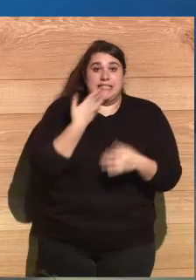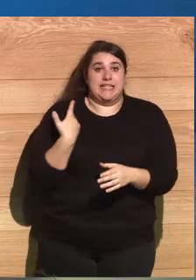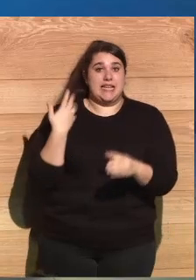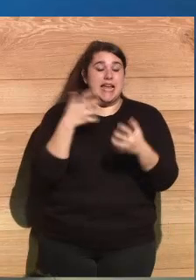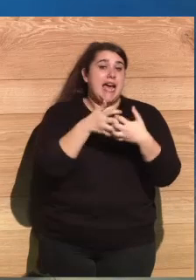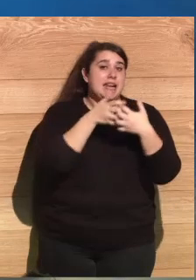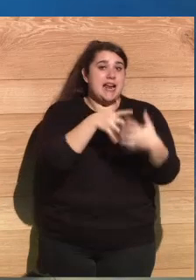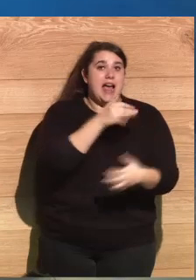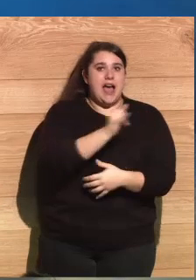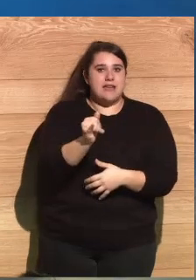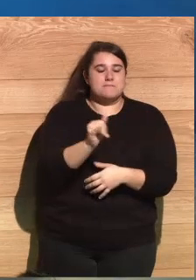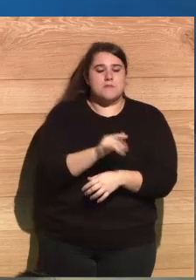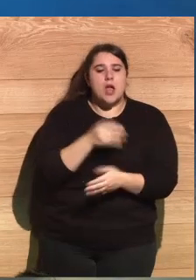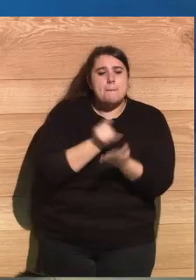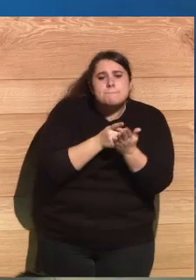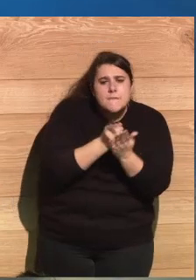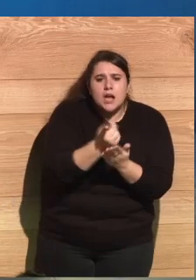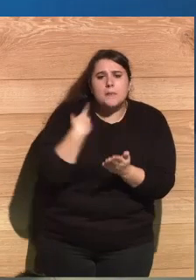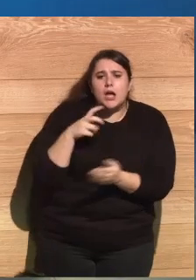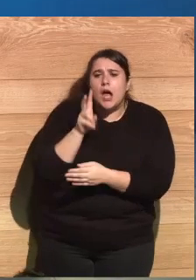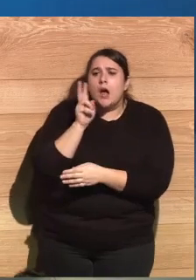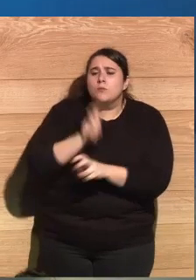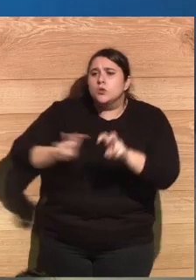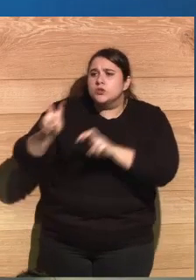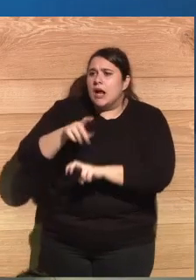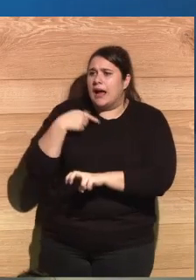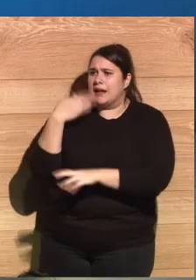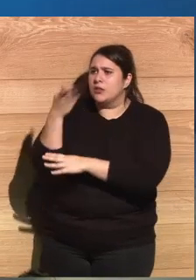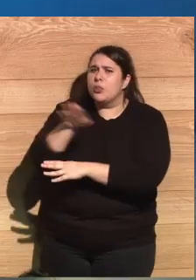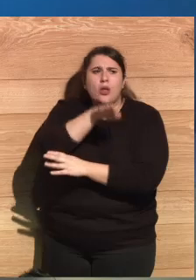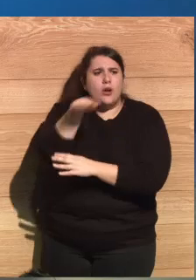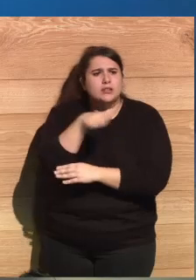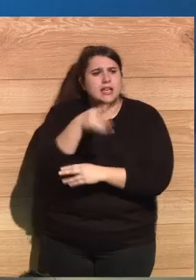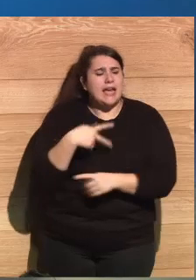tienen que buscar en el mapa dónde dicen que me mandan y qué maquinaria